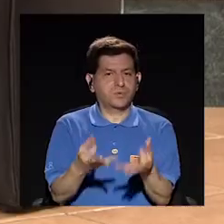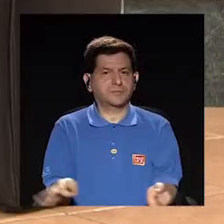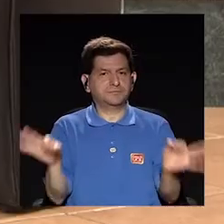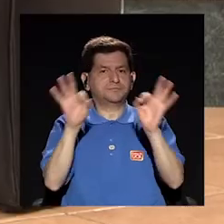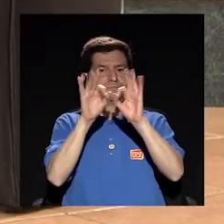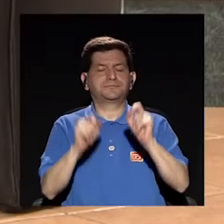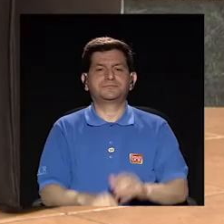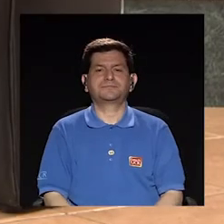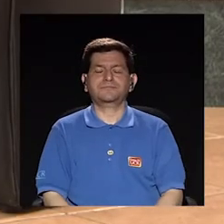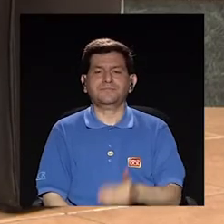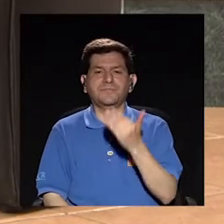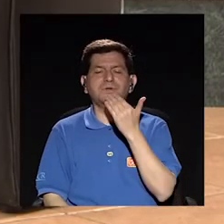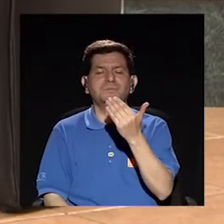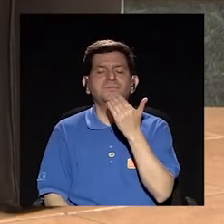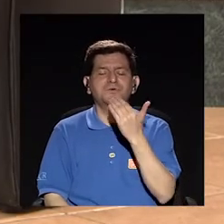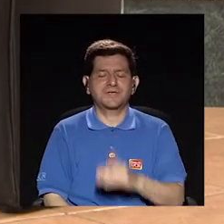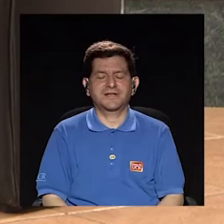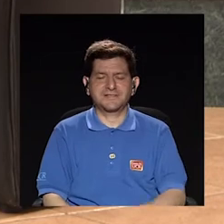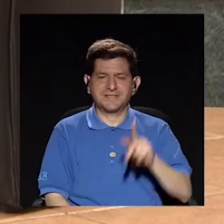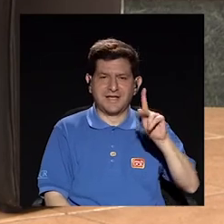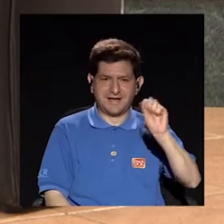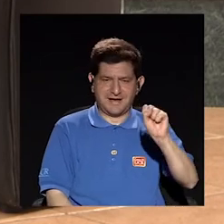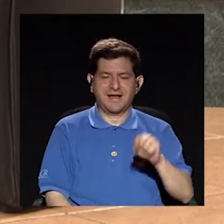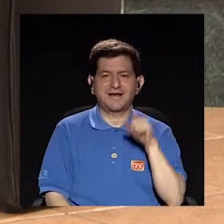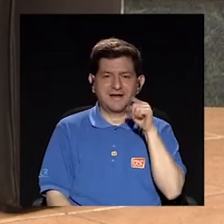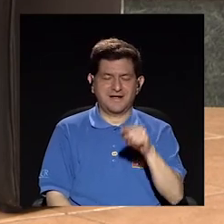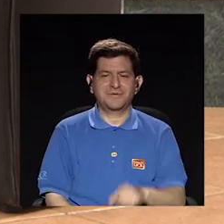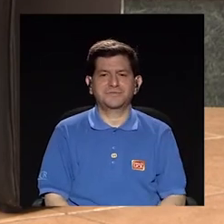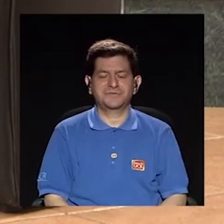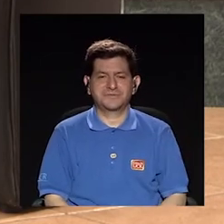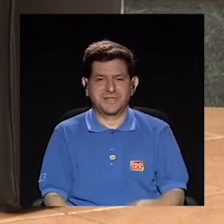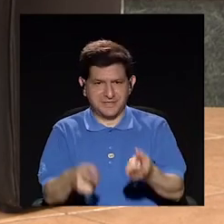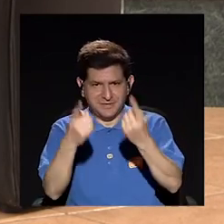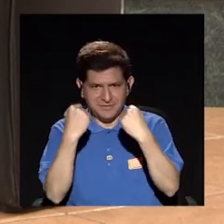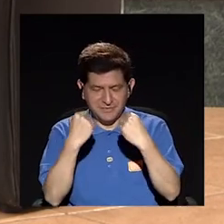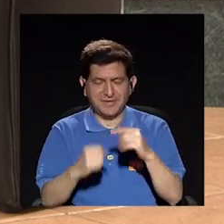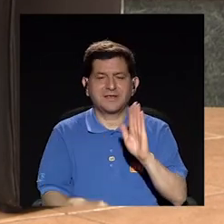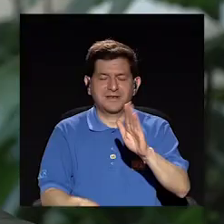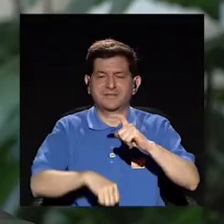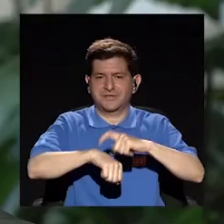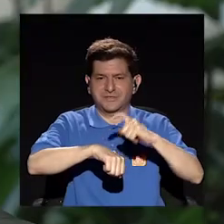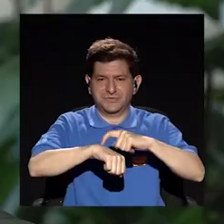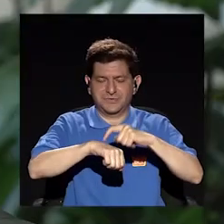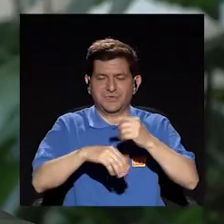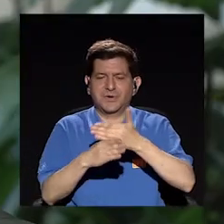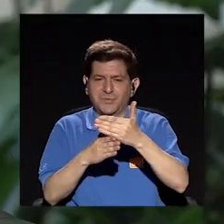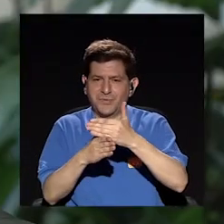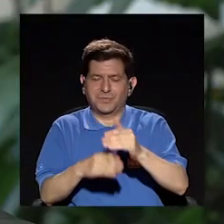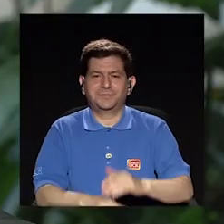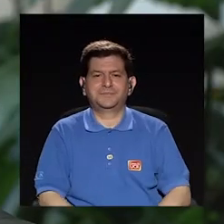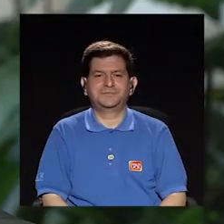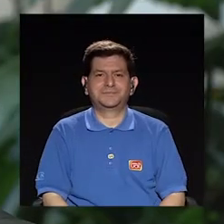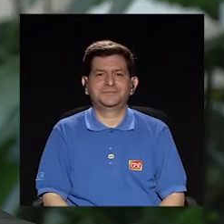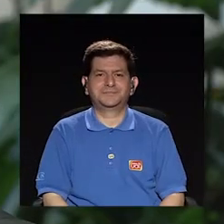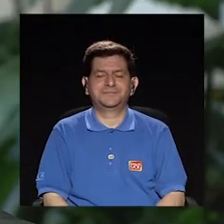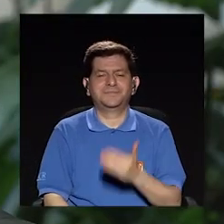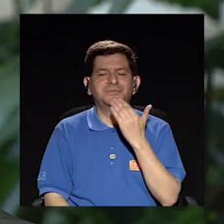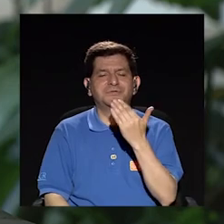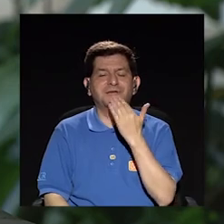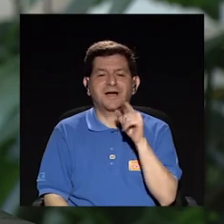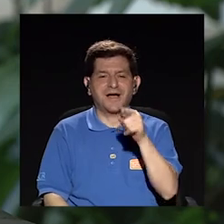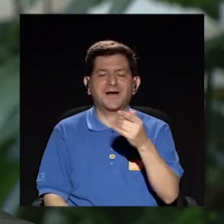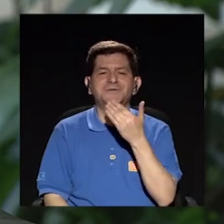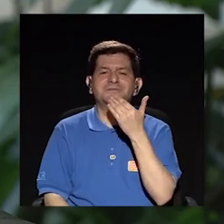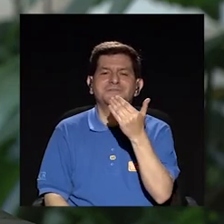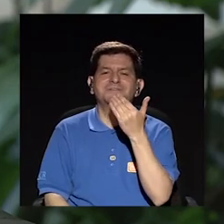ellas. Bueno, agradecerte, Carla, no, que, con mucho gusto que hayas podido sacar este espacio muy valioso y muchísimas